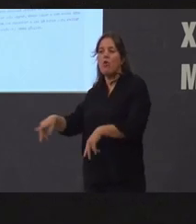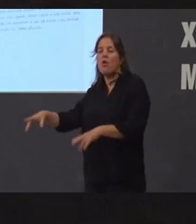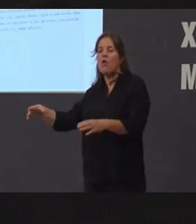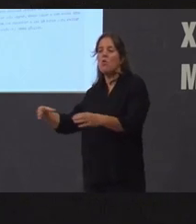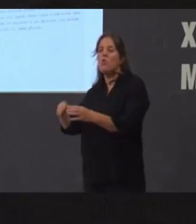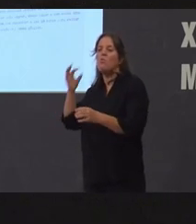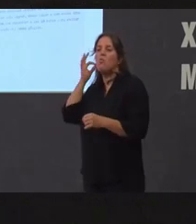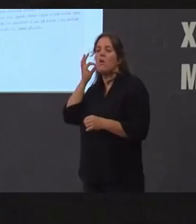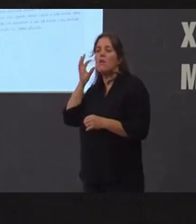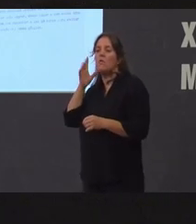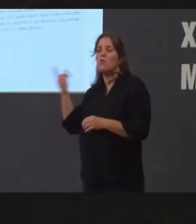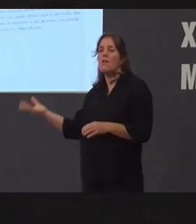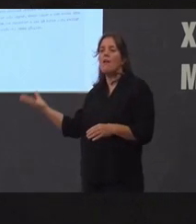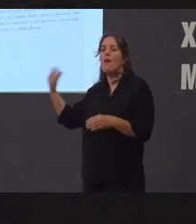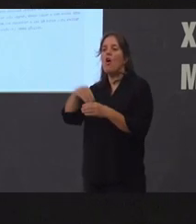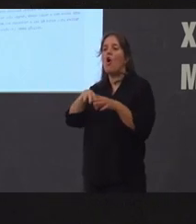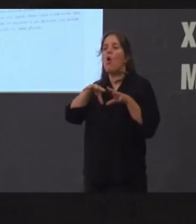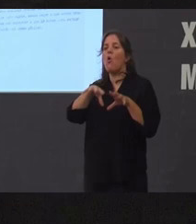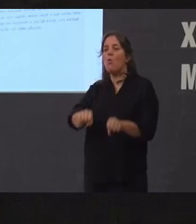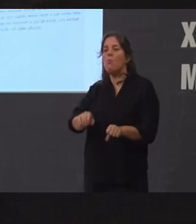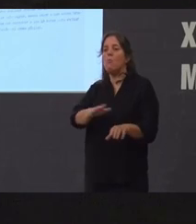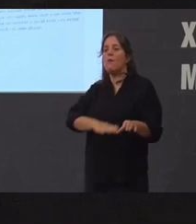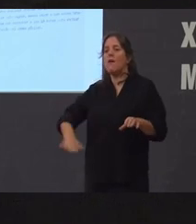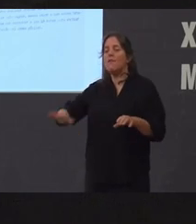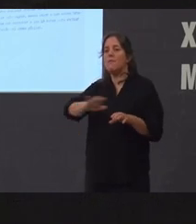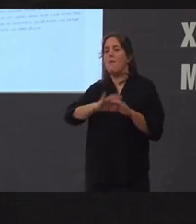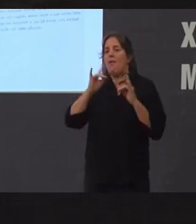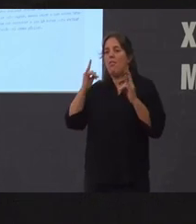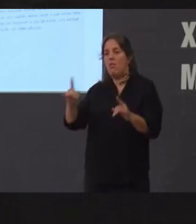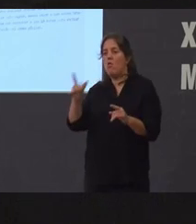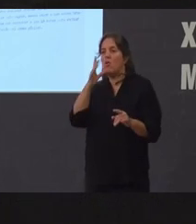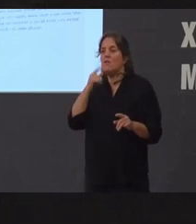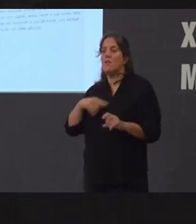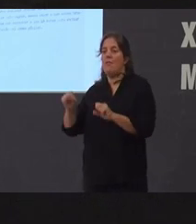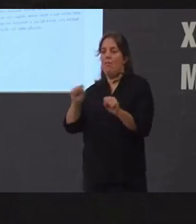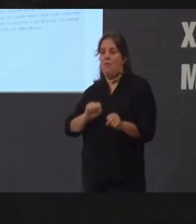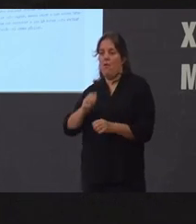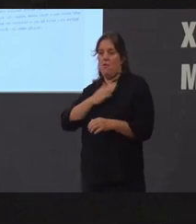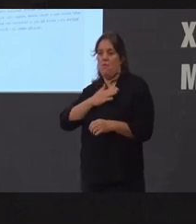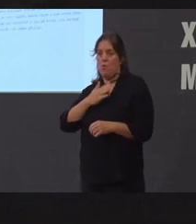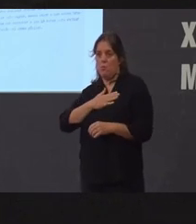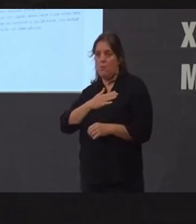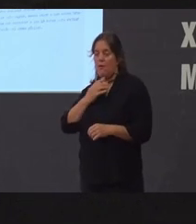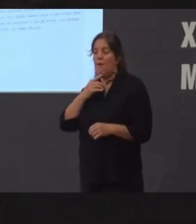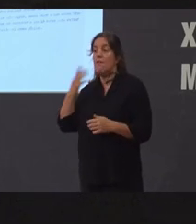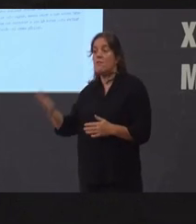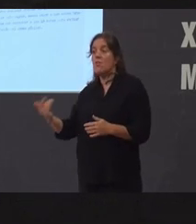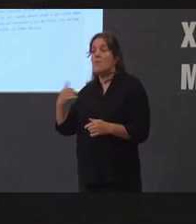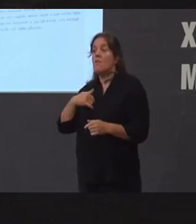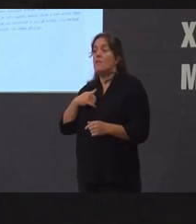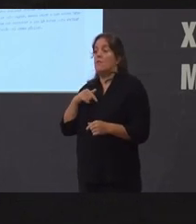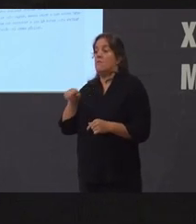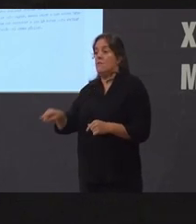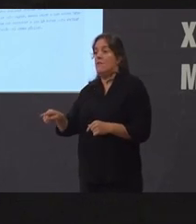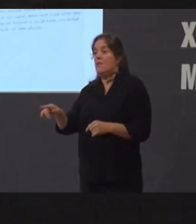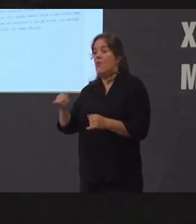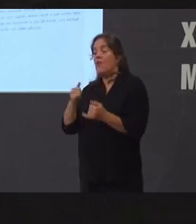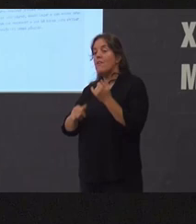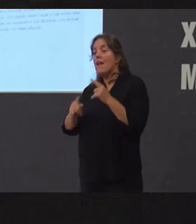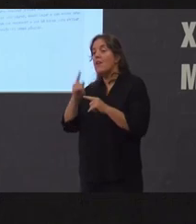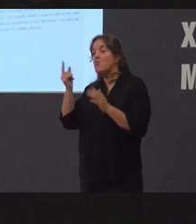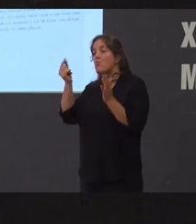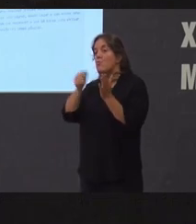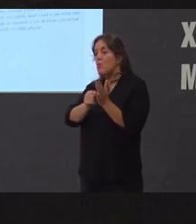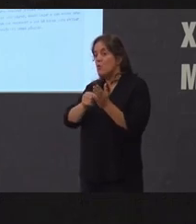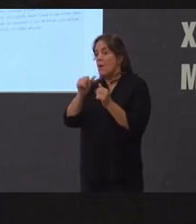mulleres por entrar nuns espazos e que estaban actuando en legítima defensa. E iso vai ser tamén un detonante para